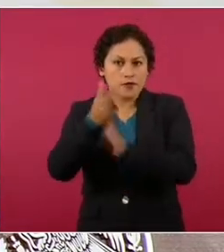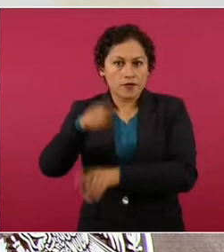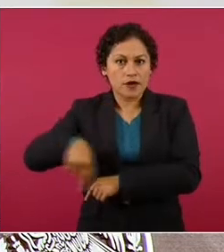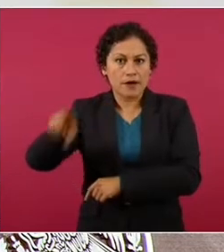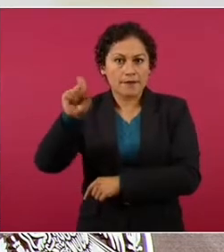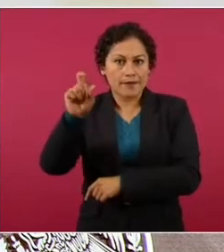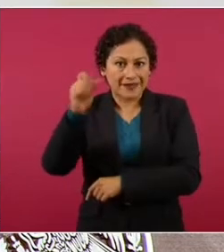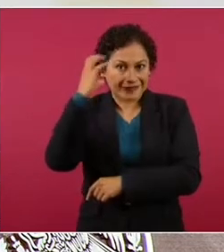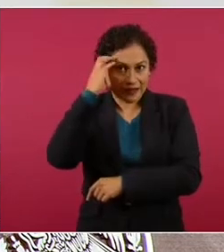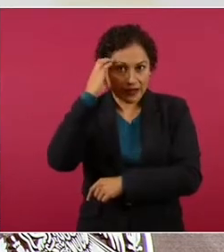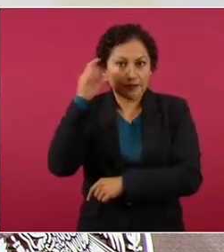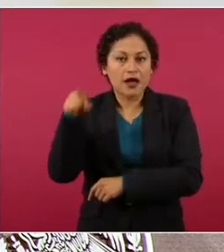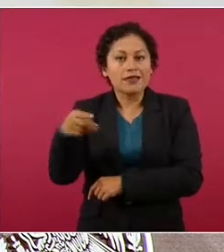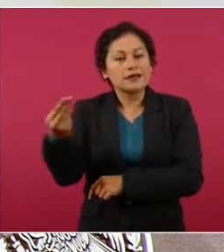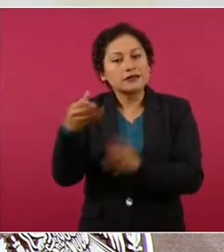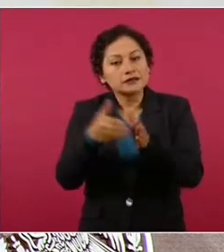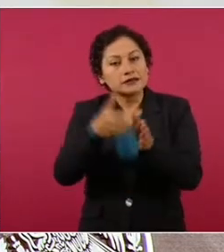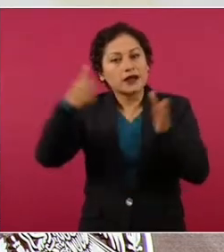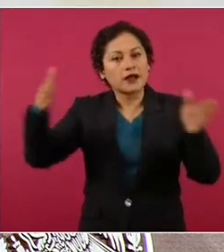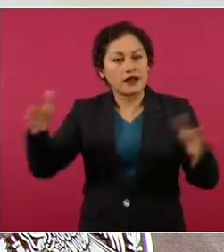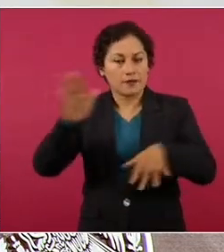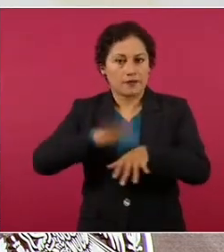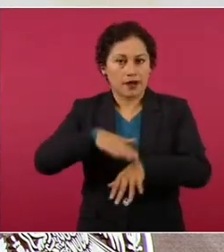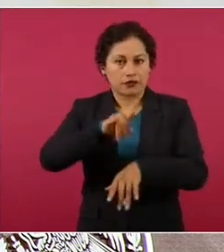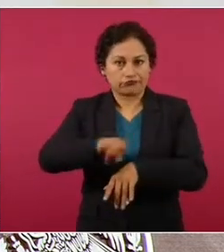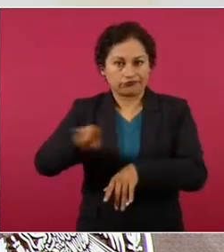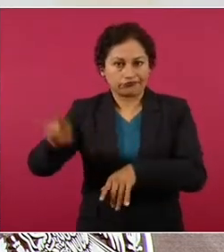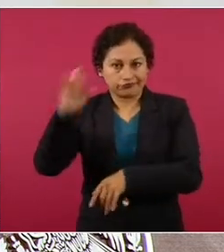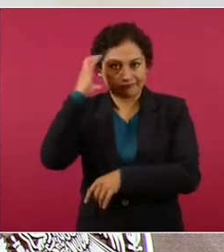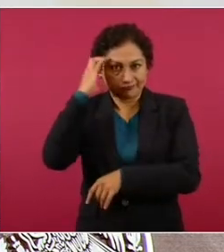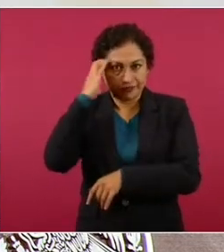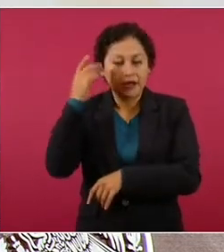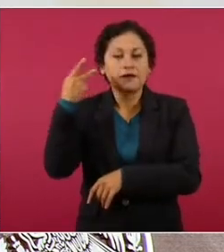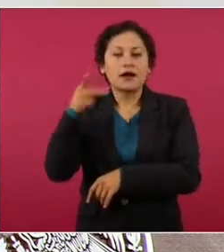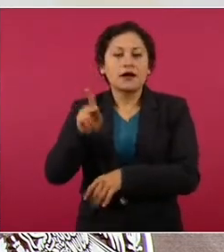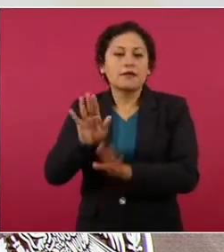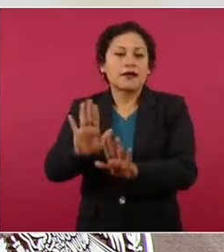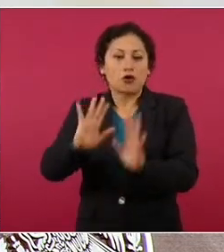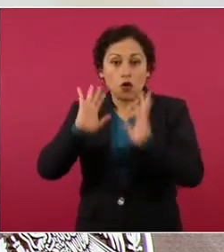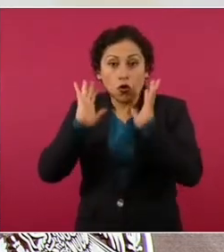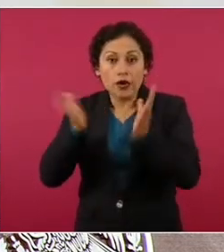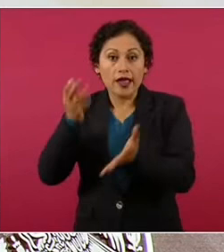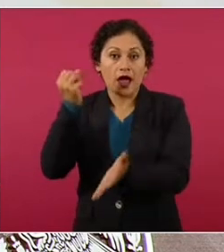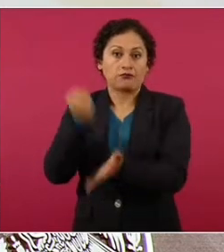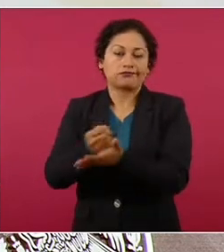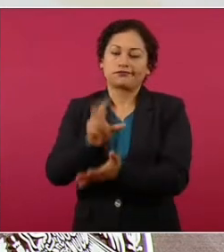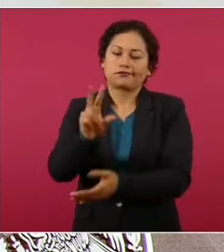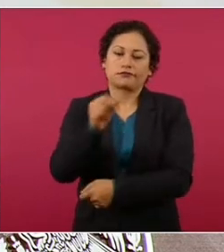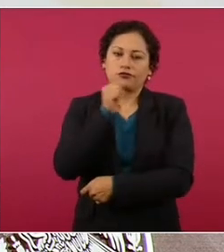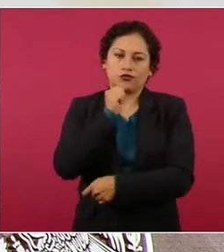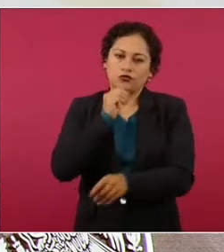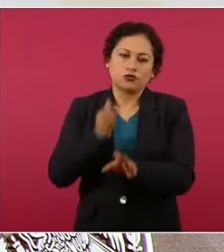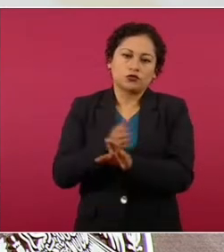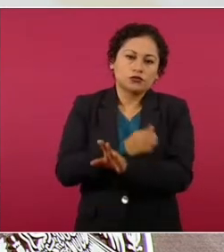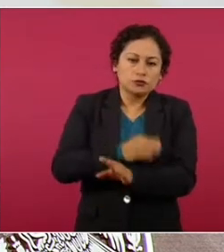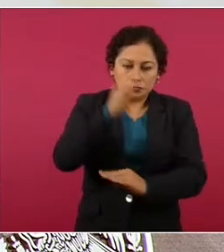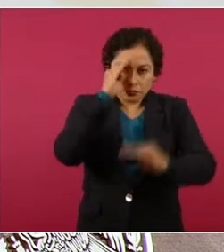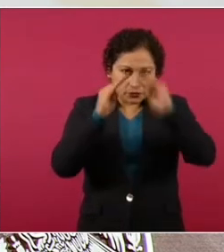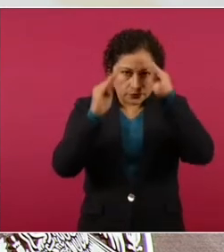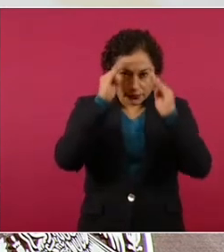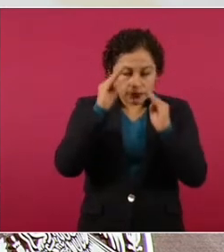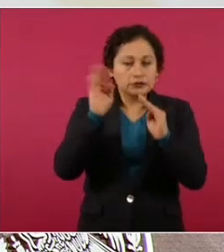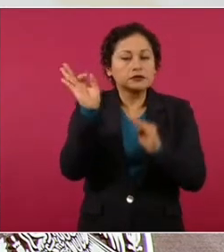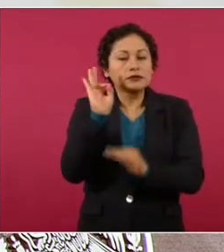sustitución para una ampliación. Sin embargo, está todavía a nivel de anteproyecto, pero se tiene contemplado una